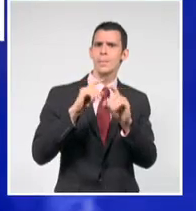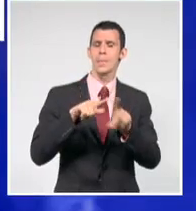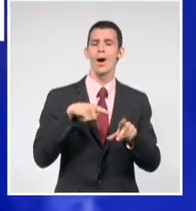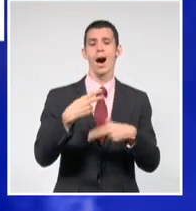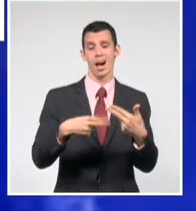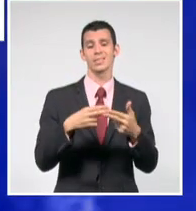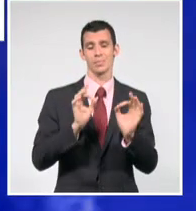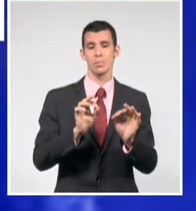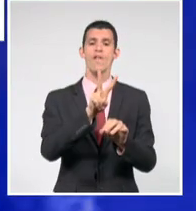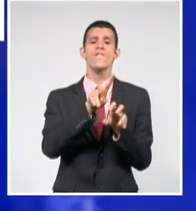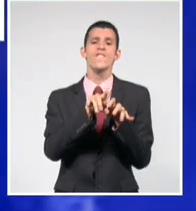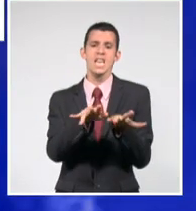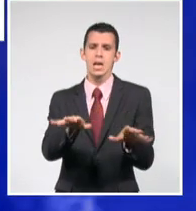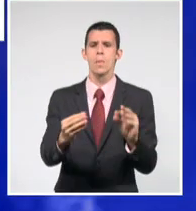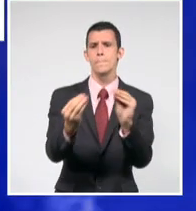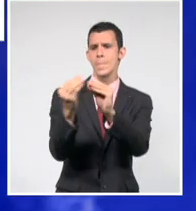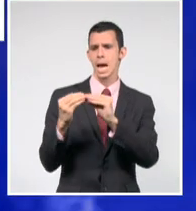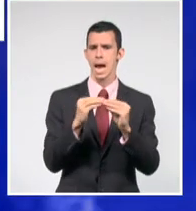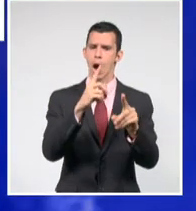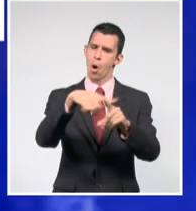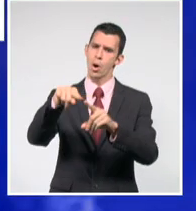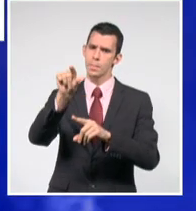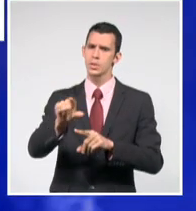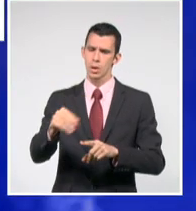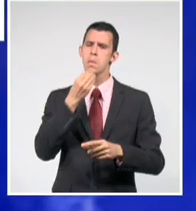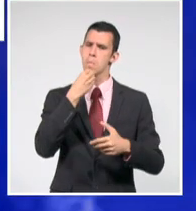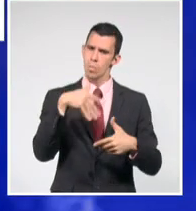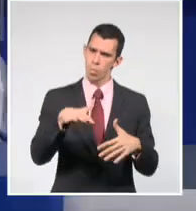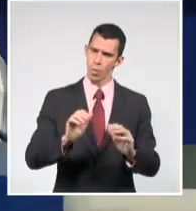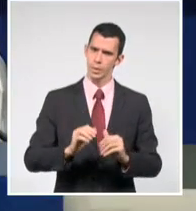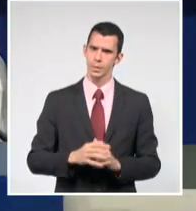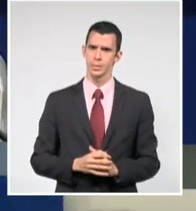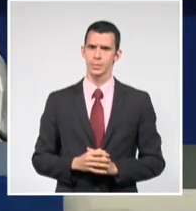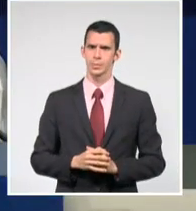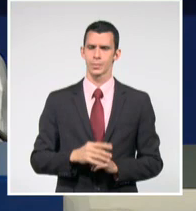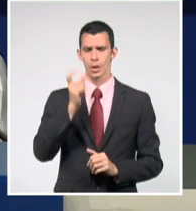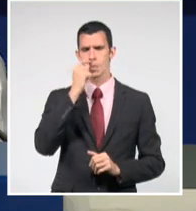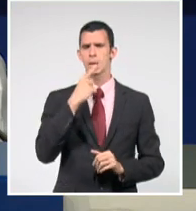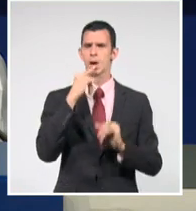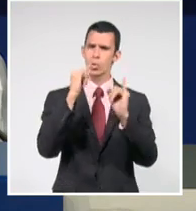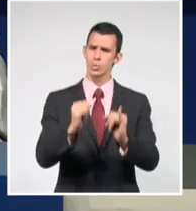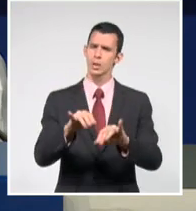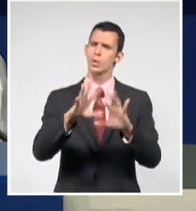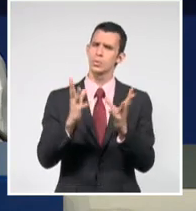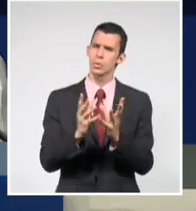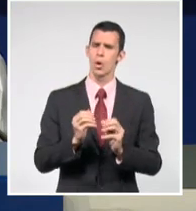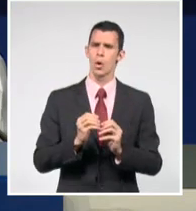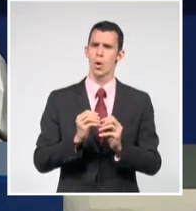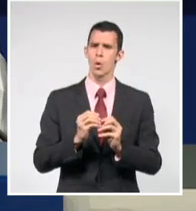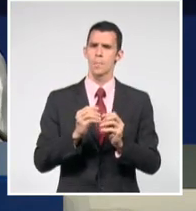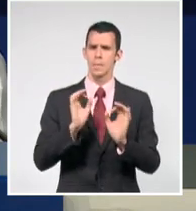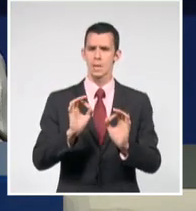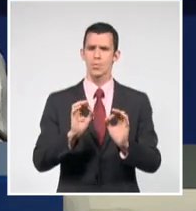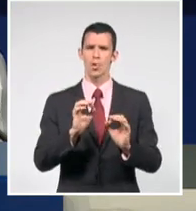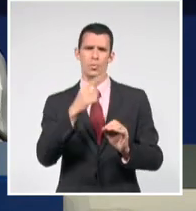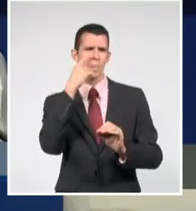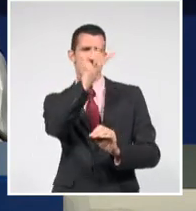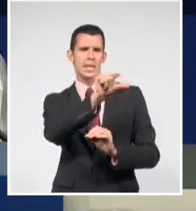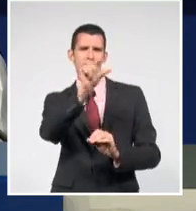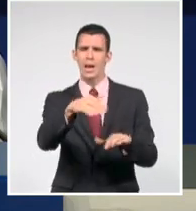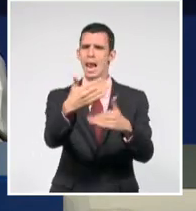El doctor Durán insistió en las medidas de protección contra la letal enfermedad ante el ascenso de personas asintomáticas, lo